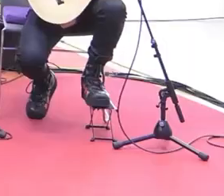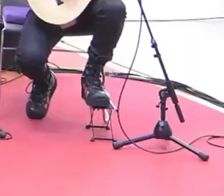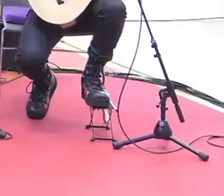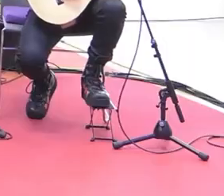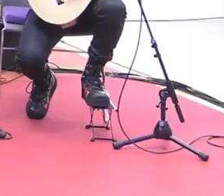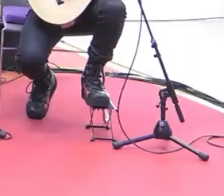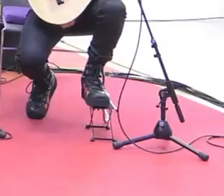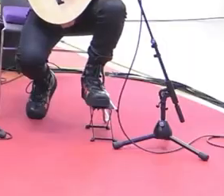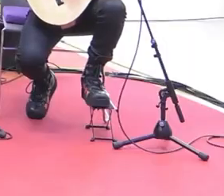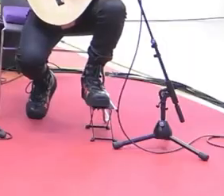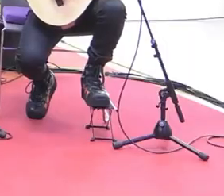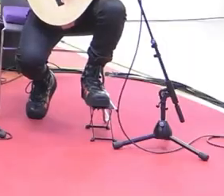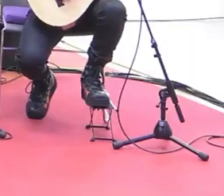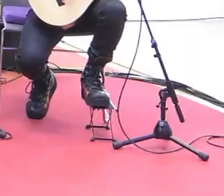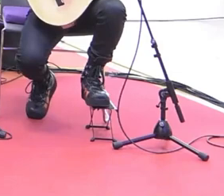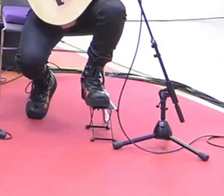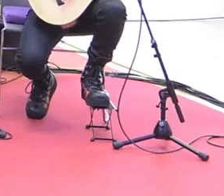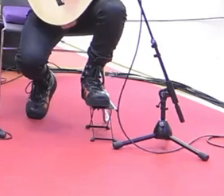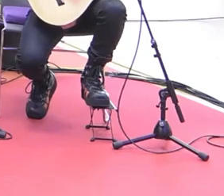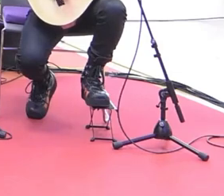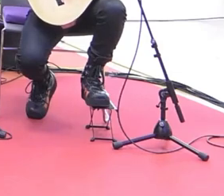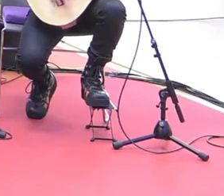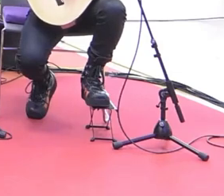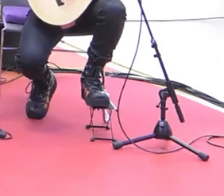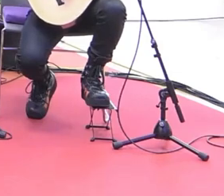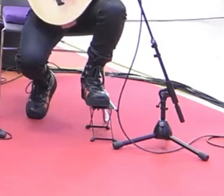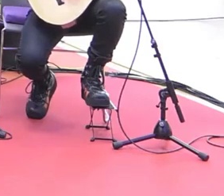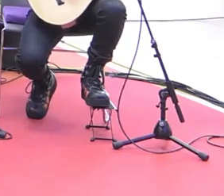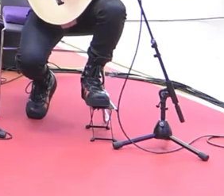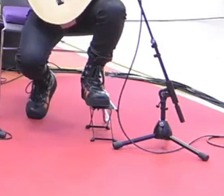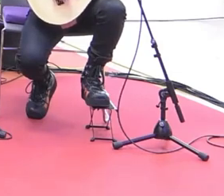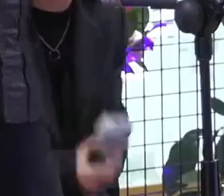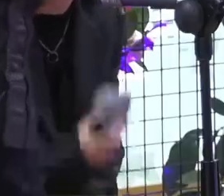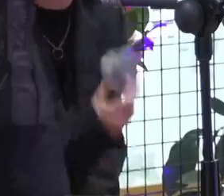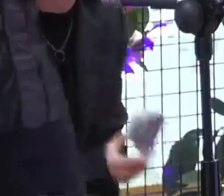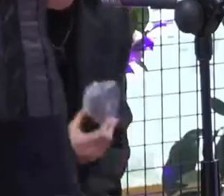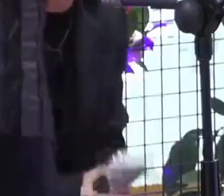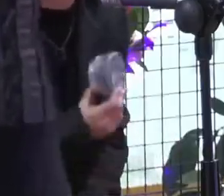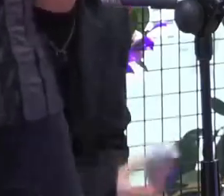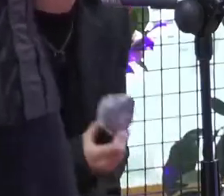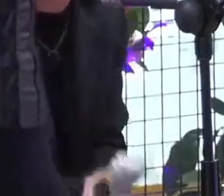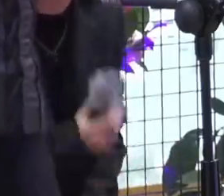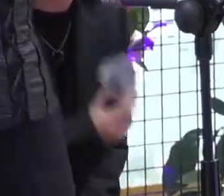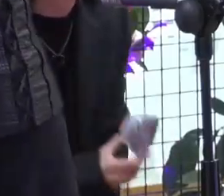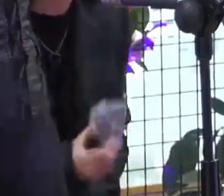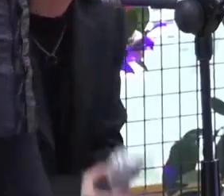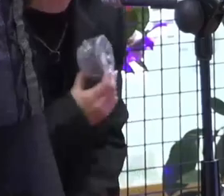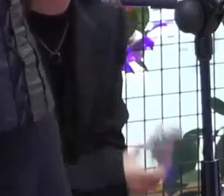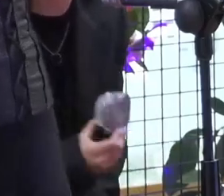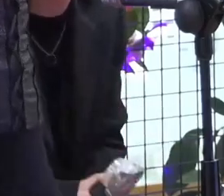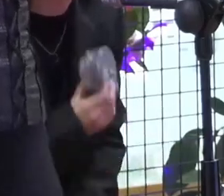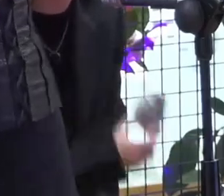todo mensaje a mujer todo zaira noche todo piensa ya